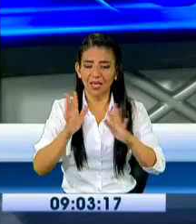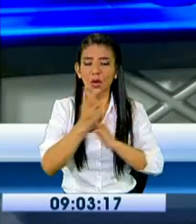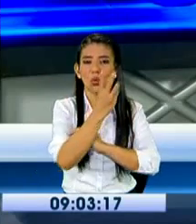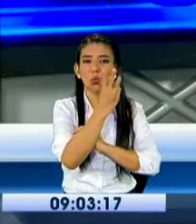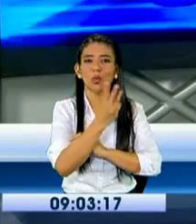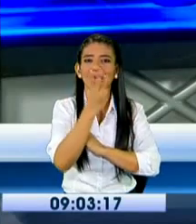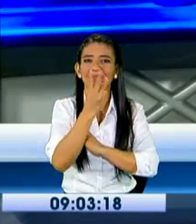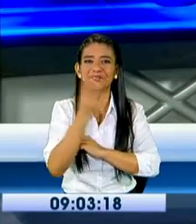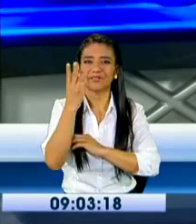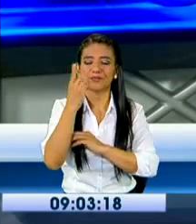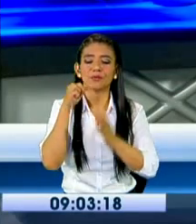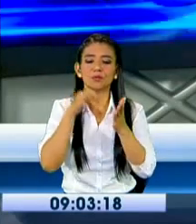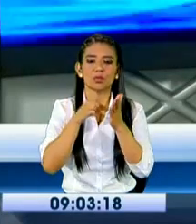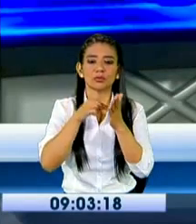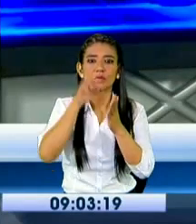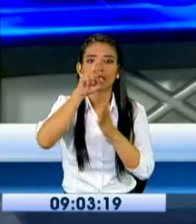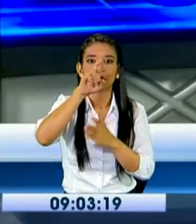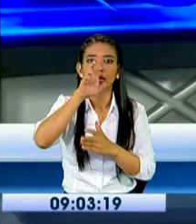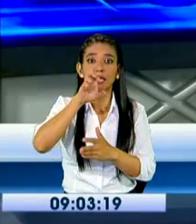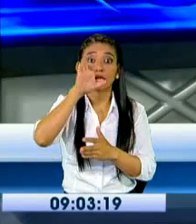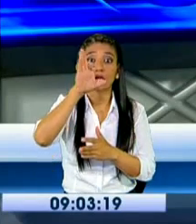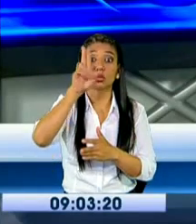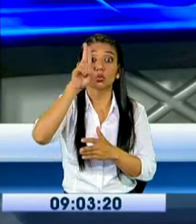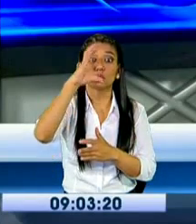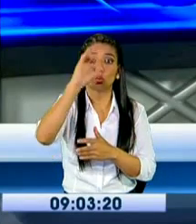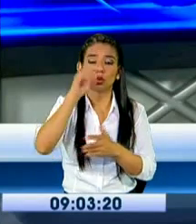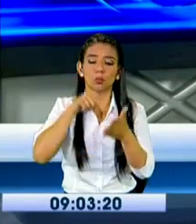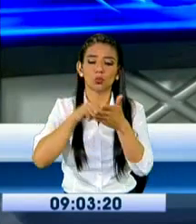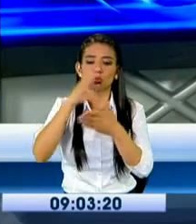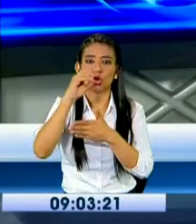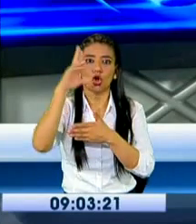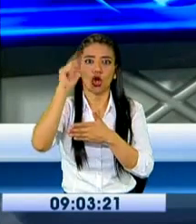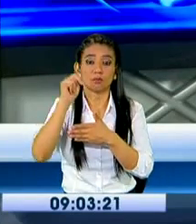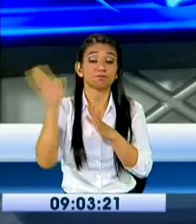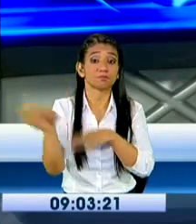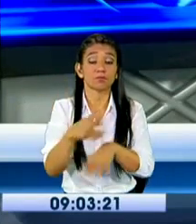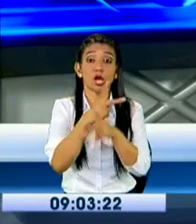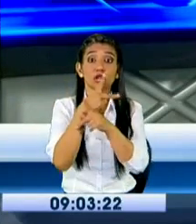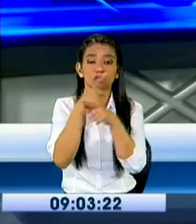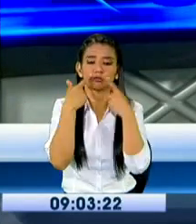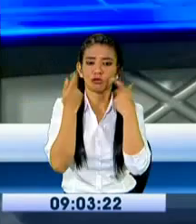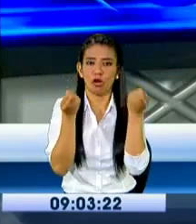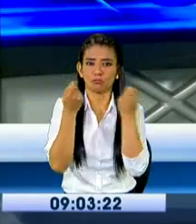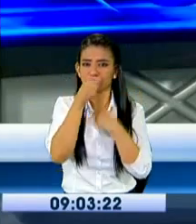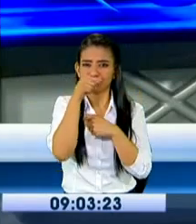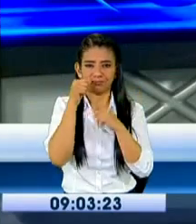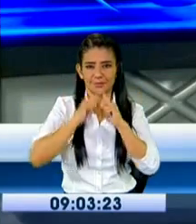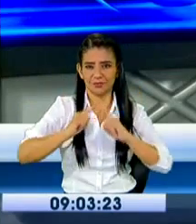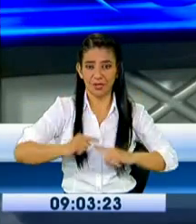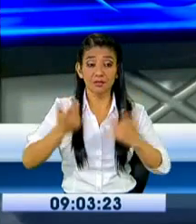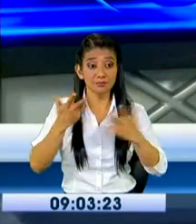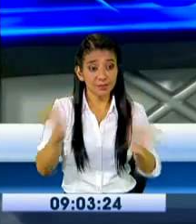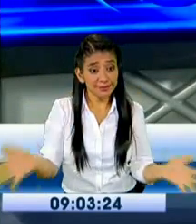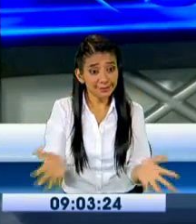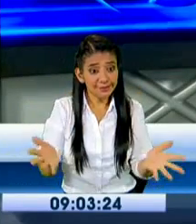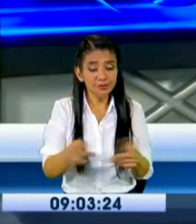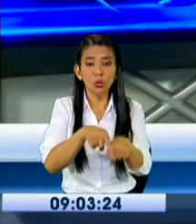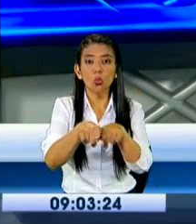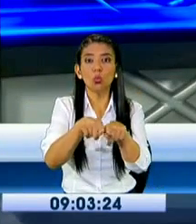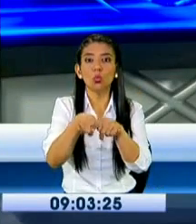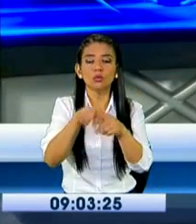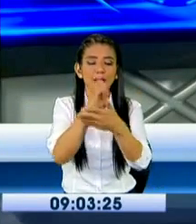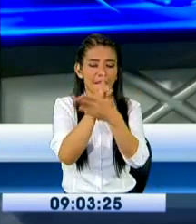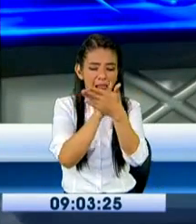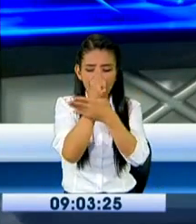web www.retuco.com. Es impulsada por el CONCEP, que ahora ha convocado a un concurso de caricaturas para incentivar a